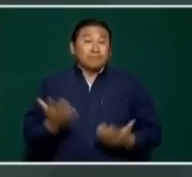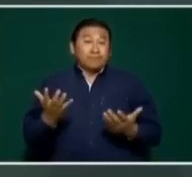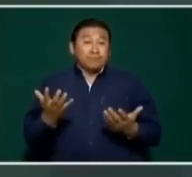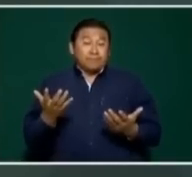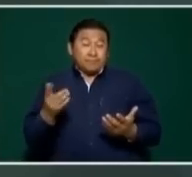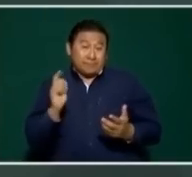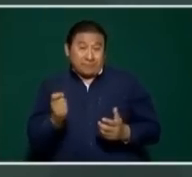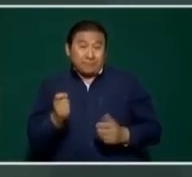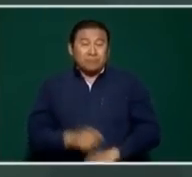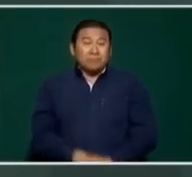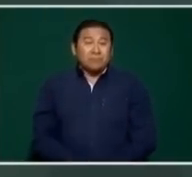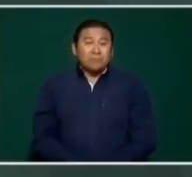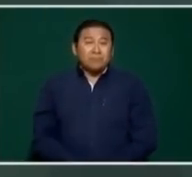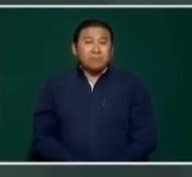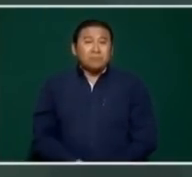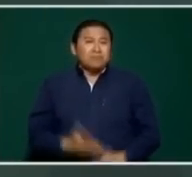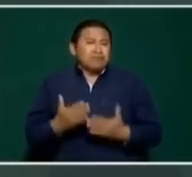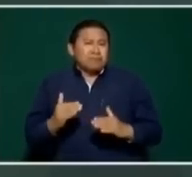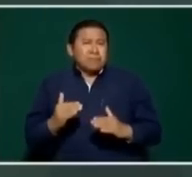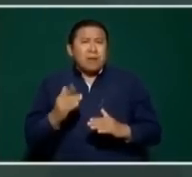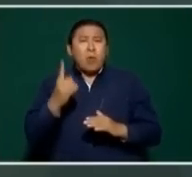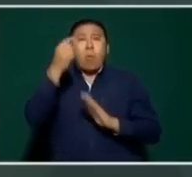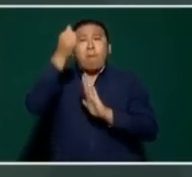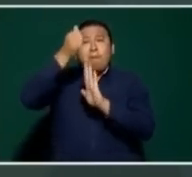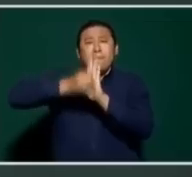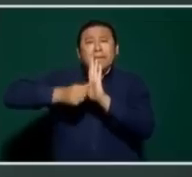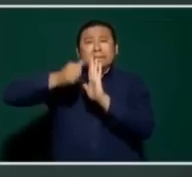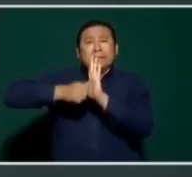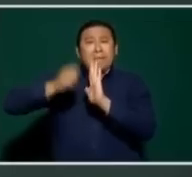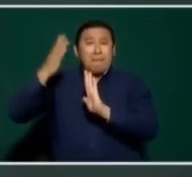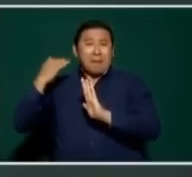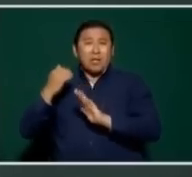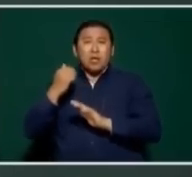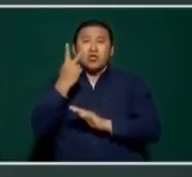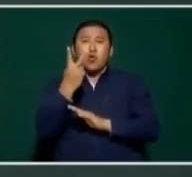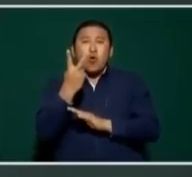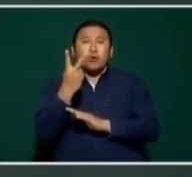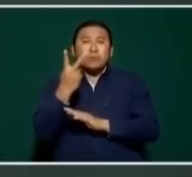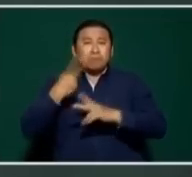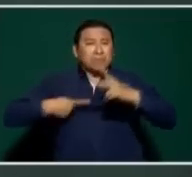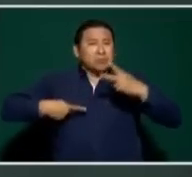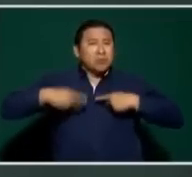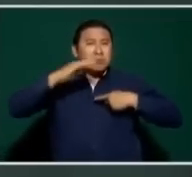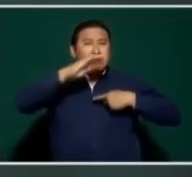era hasta hace unos meses 2 homicidios diarios.